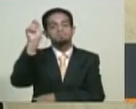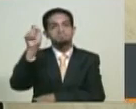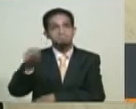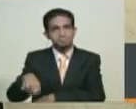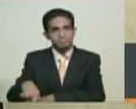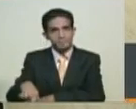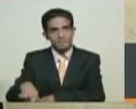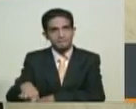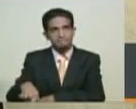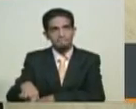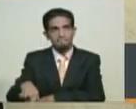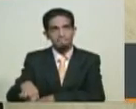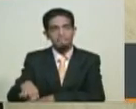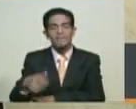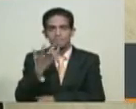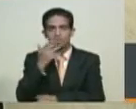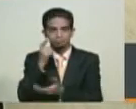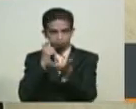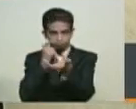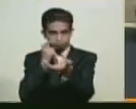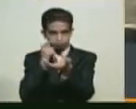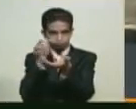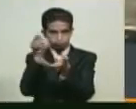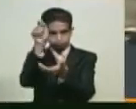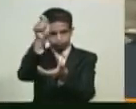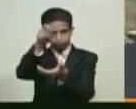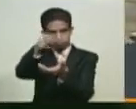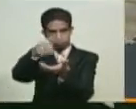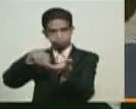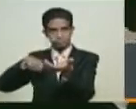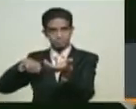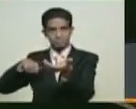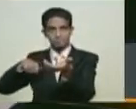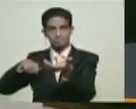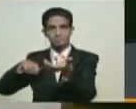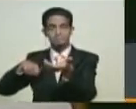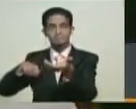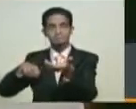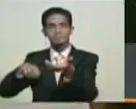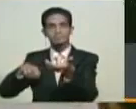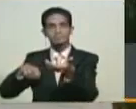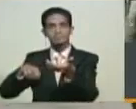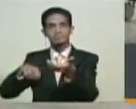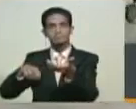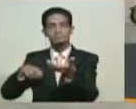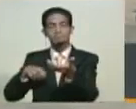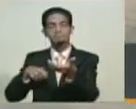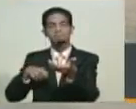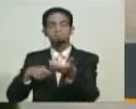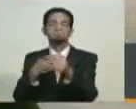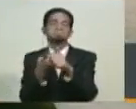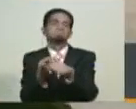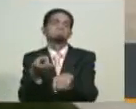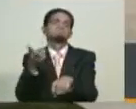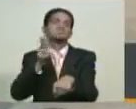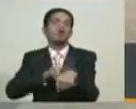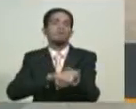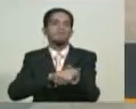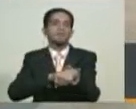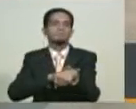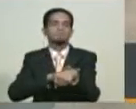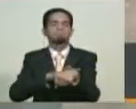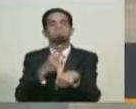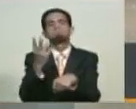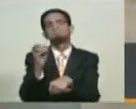electrónicamente en los llamados puntos de pago que llaman, puntos de venta, tienes que pagar con una sobretasa del